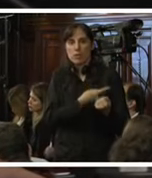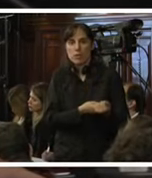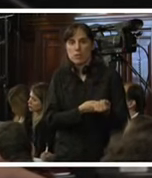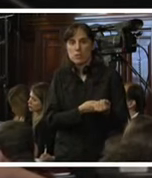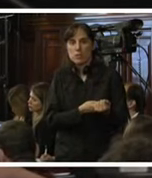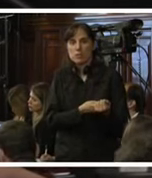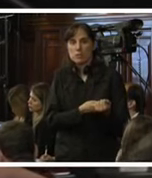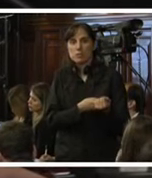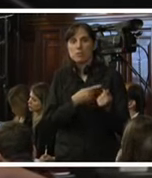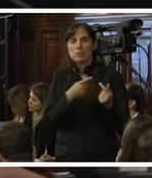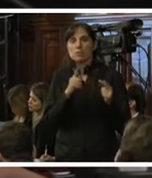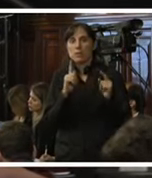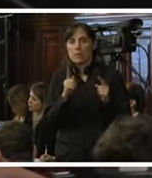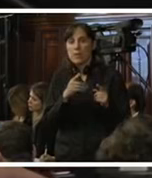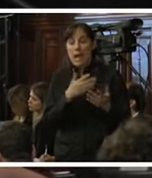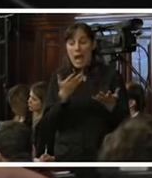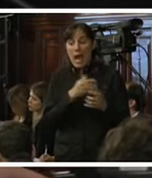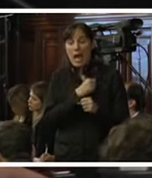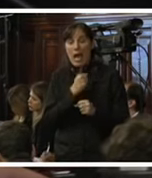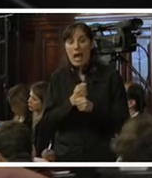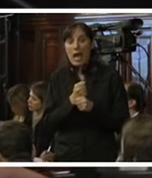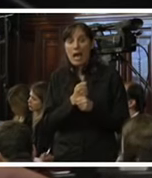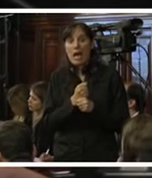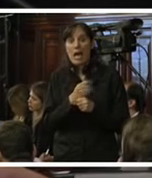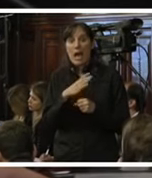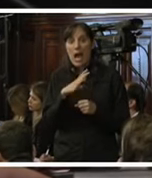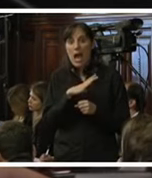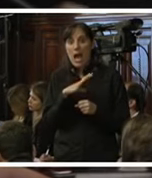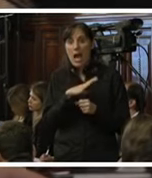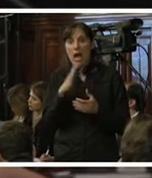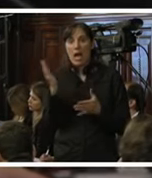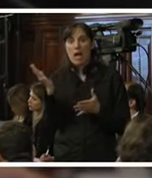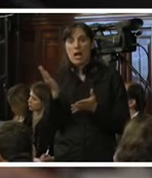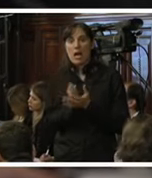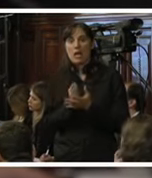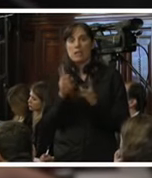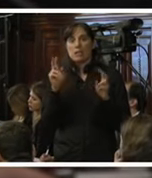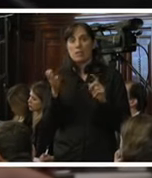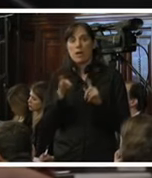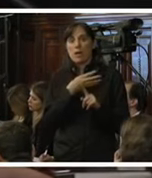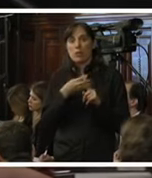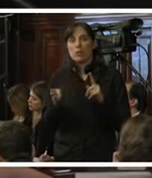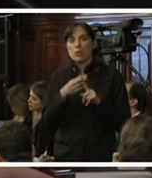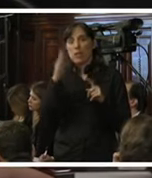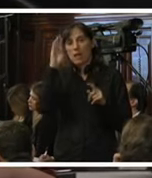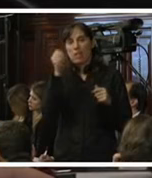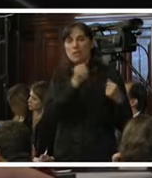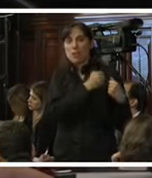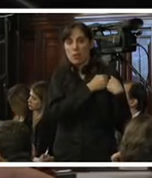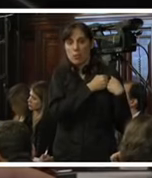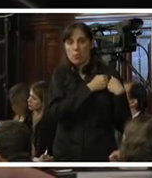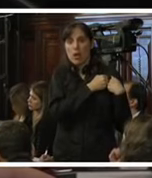Y a la fecha se han formulado imputaciones por tortura ocurridas en tiempos de la dictadura.